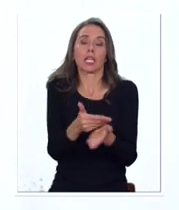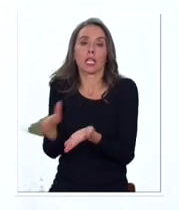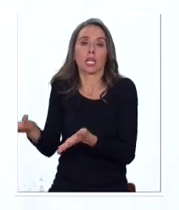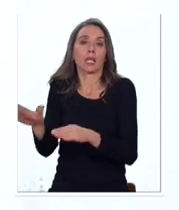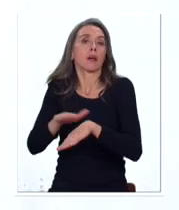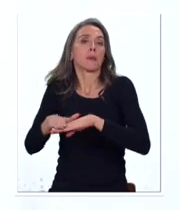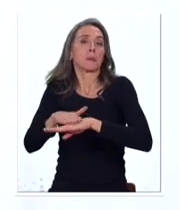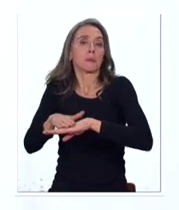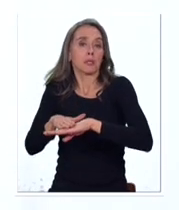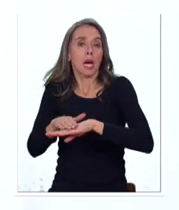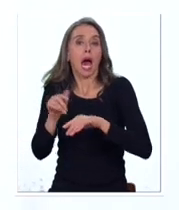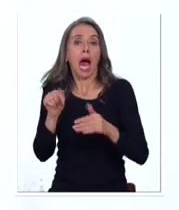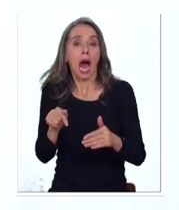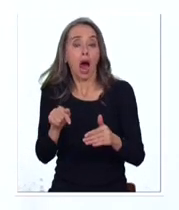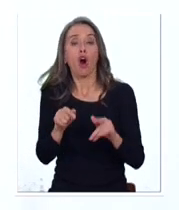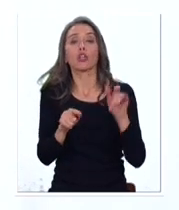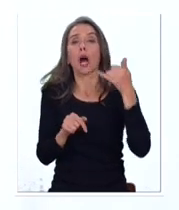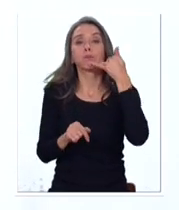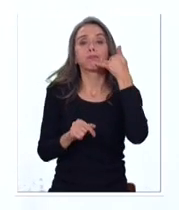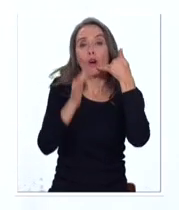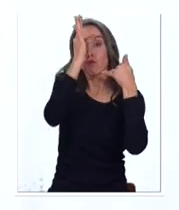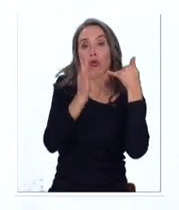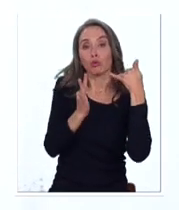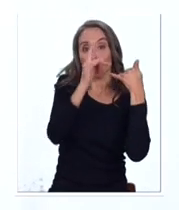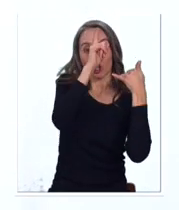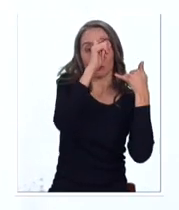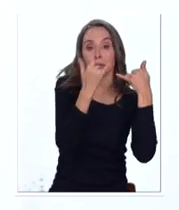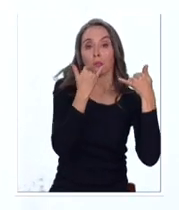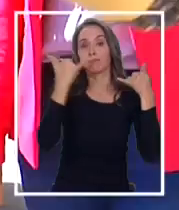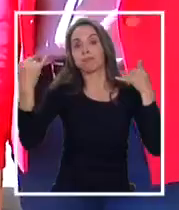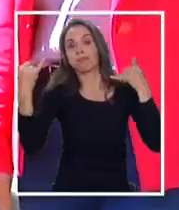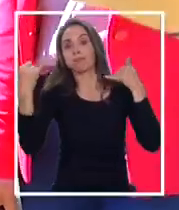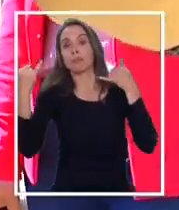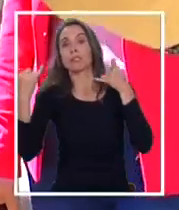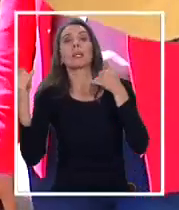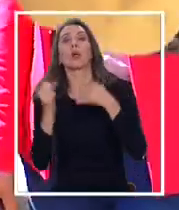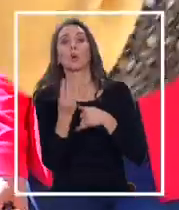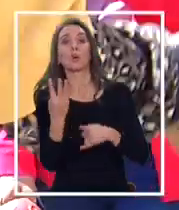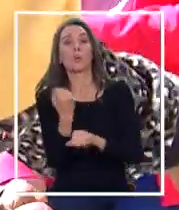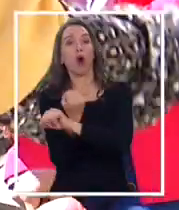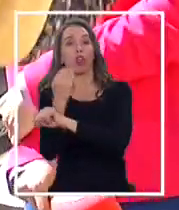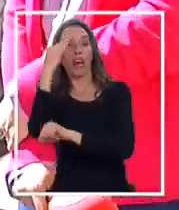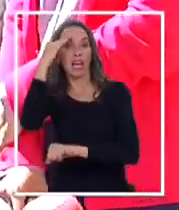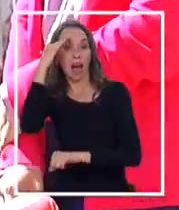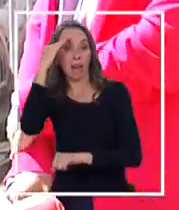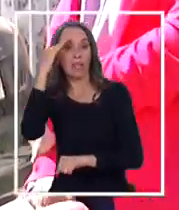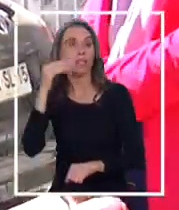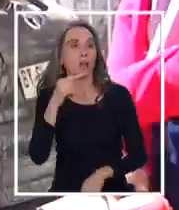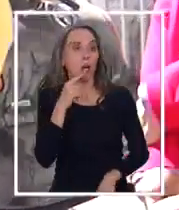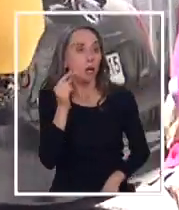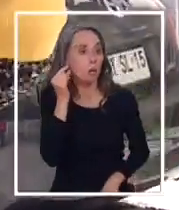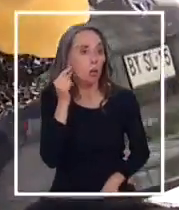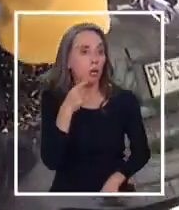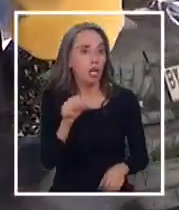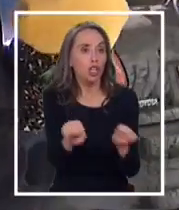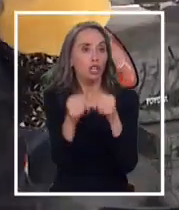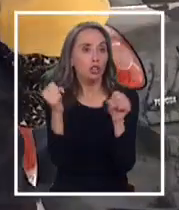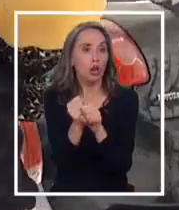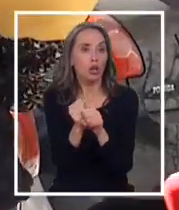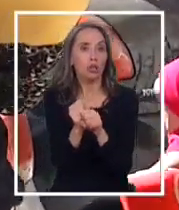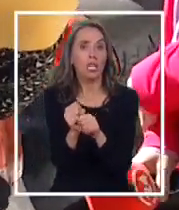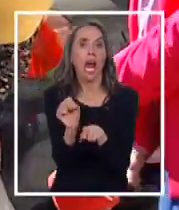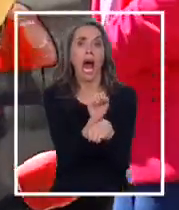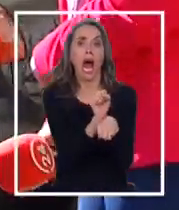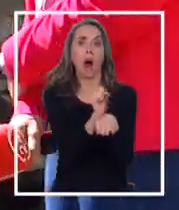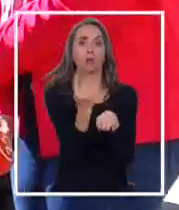tienen una línea directa a través de nuestra central de comunicaciones. Con esta misma valla, por arriba de esto, yo cuando lo vi en la mañana